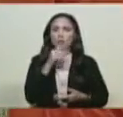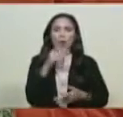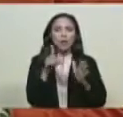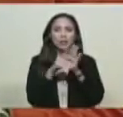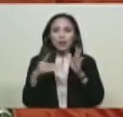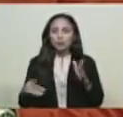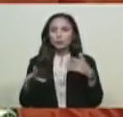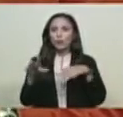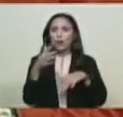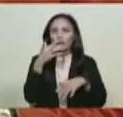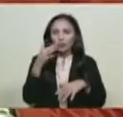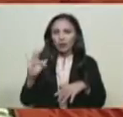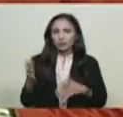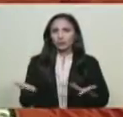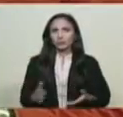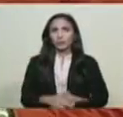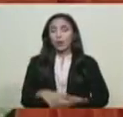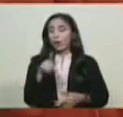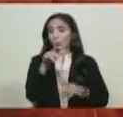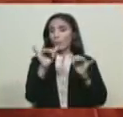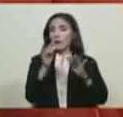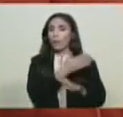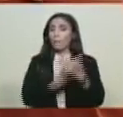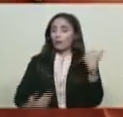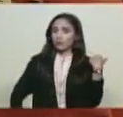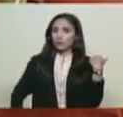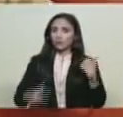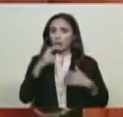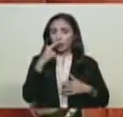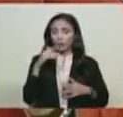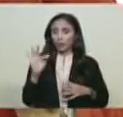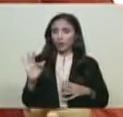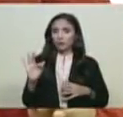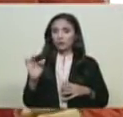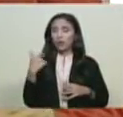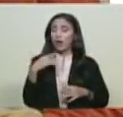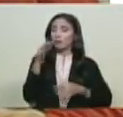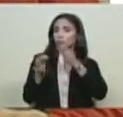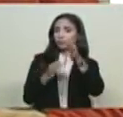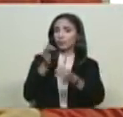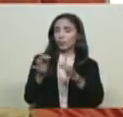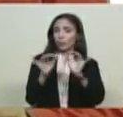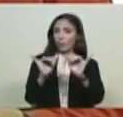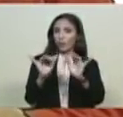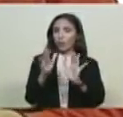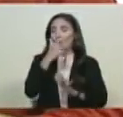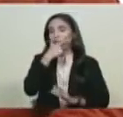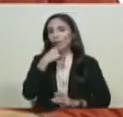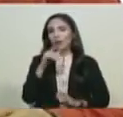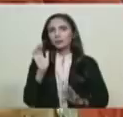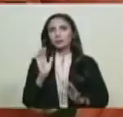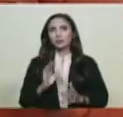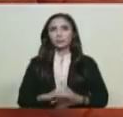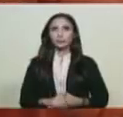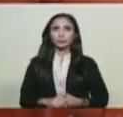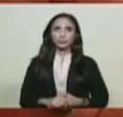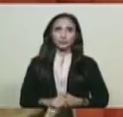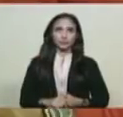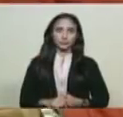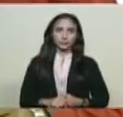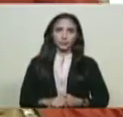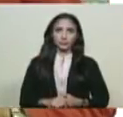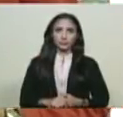que Macron, le digo muy sencillo, no sé si se lo pudiera decir en